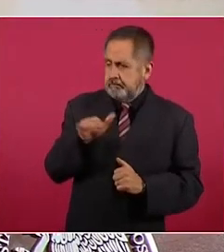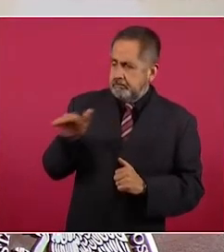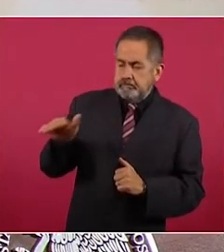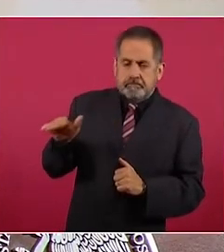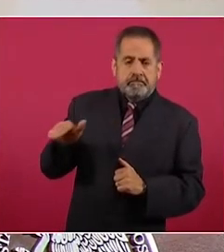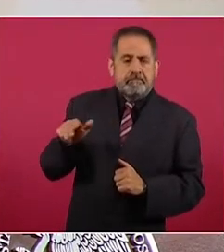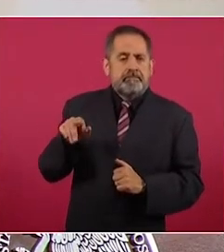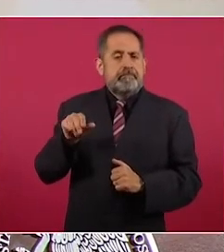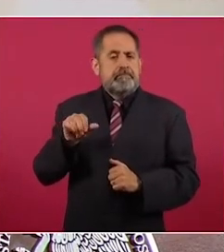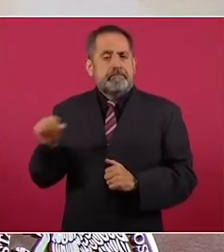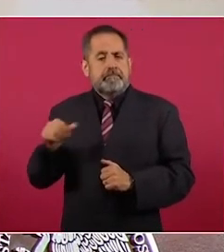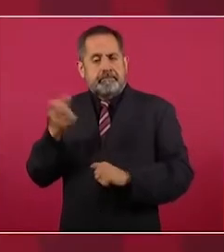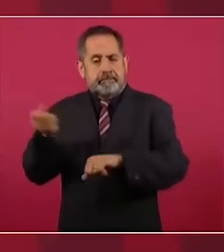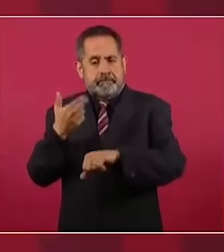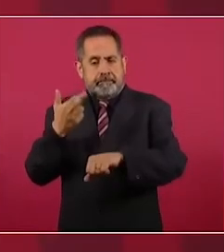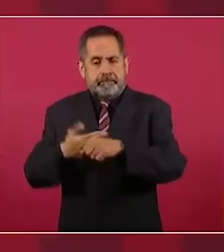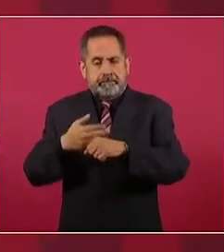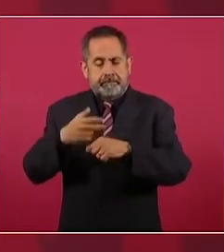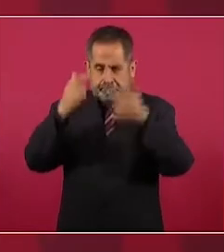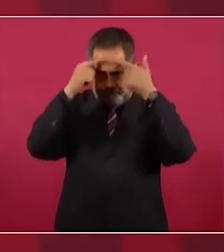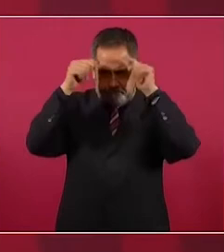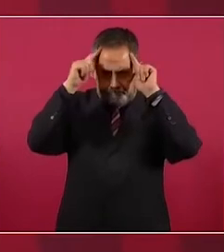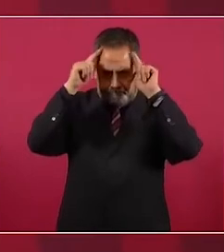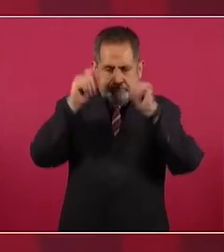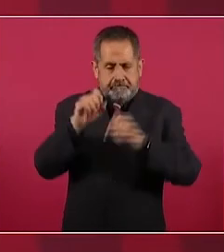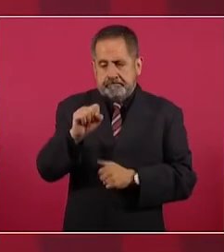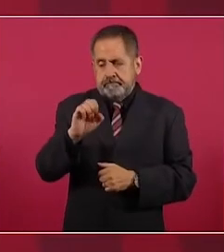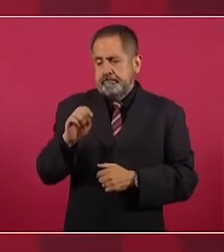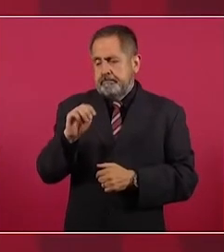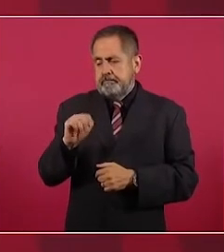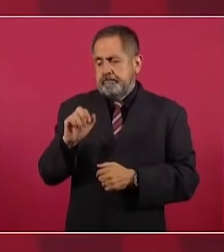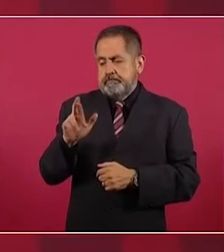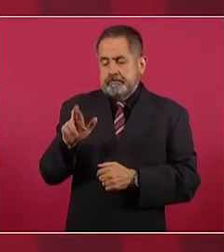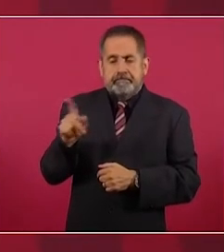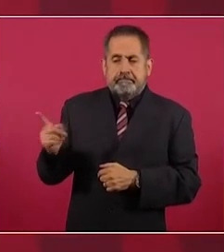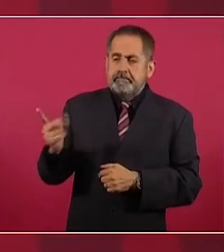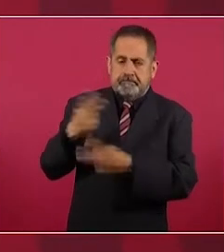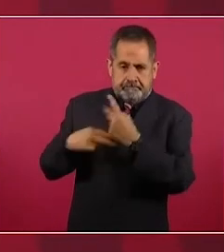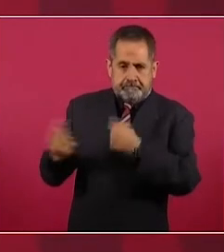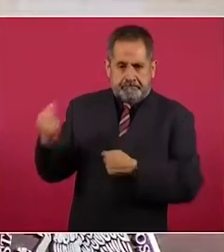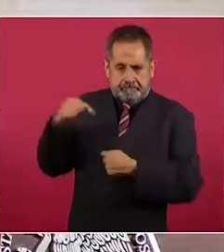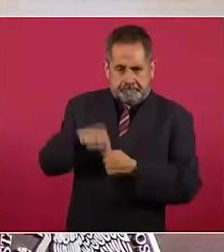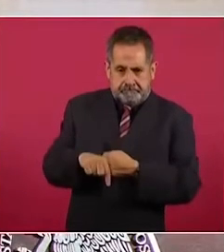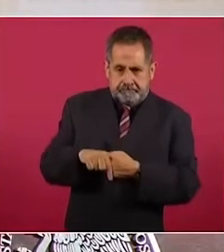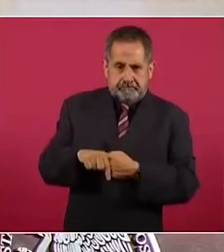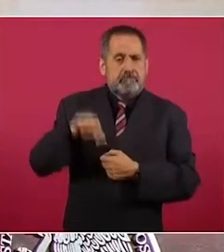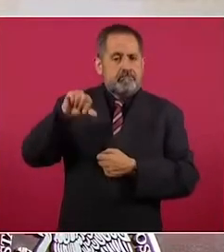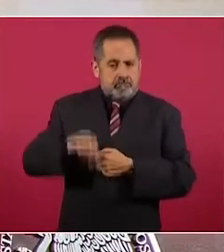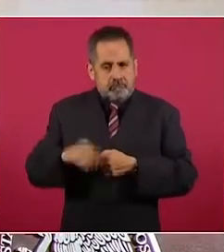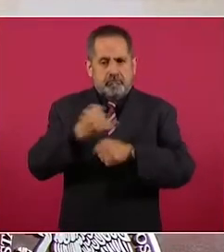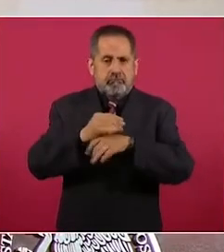al secretario de Marina que se informe el día de hoy